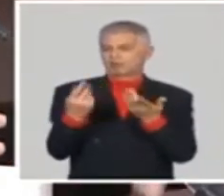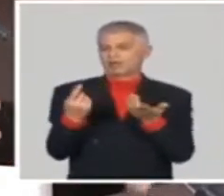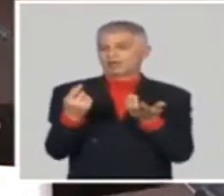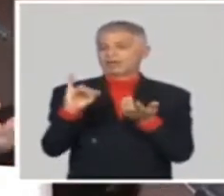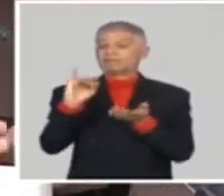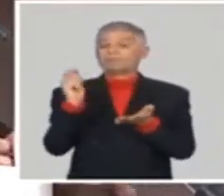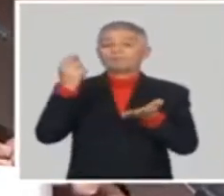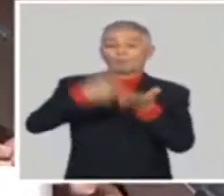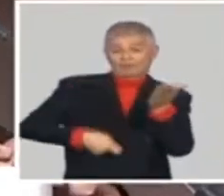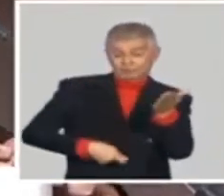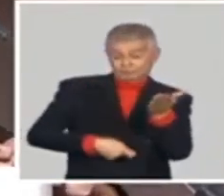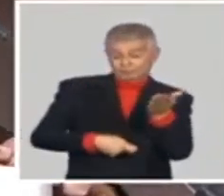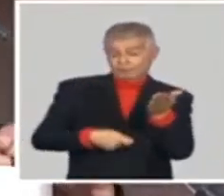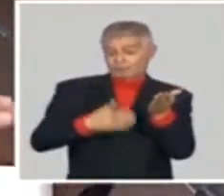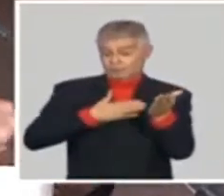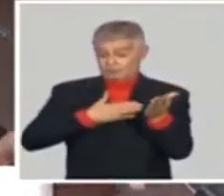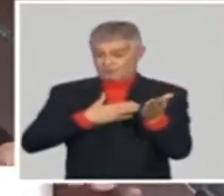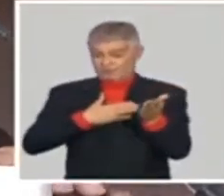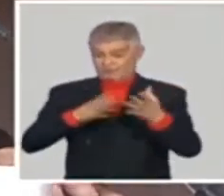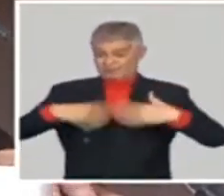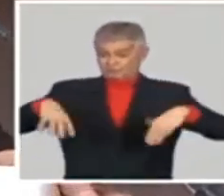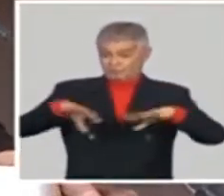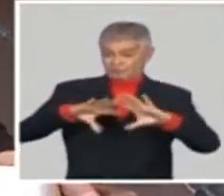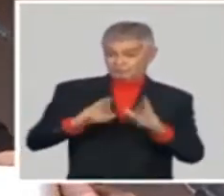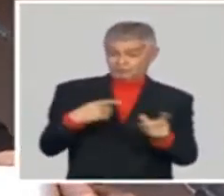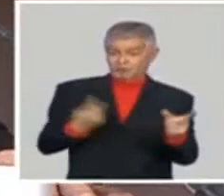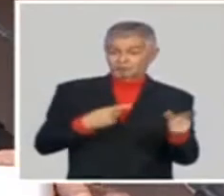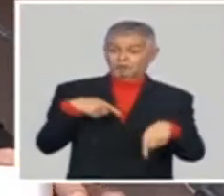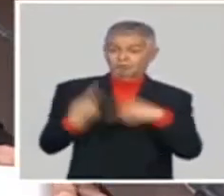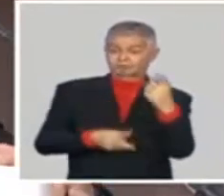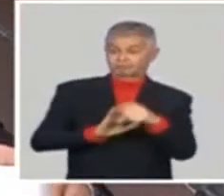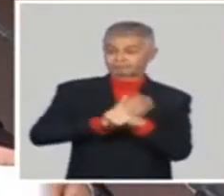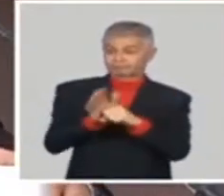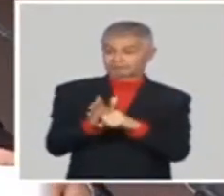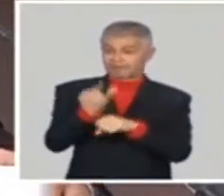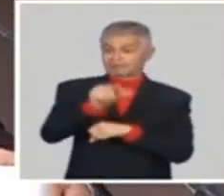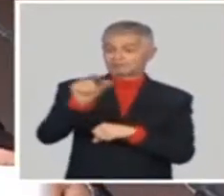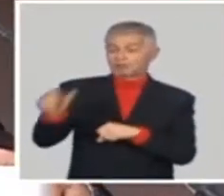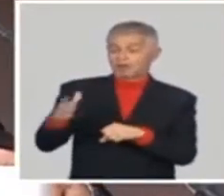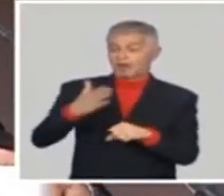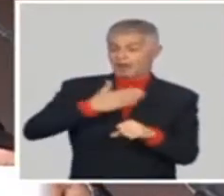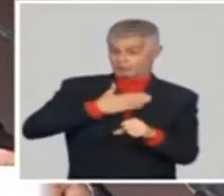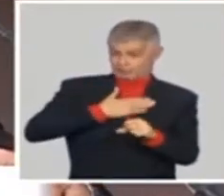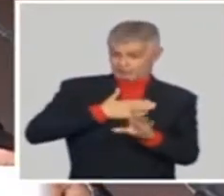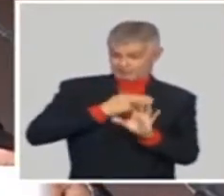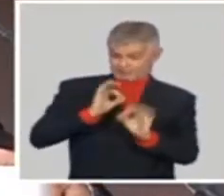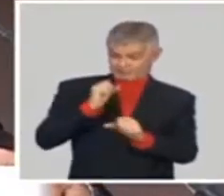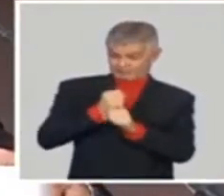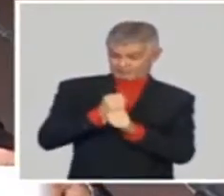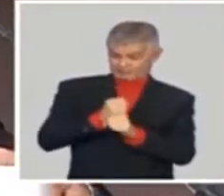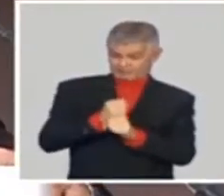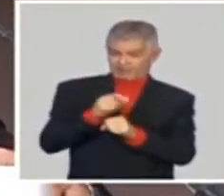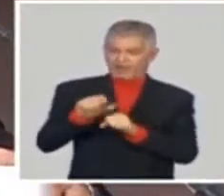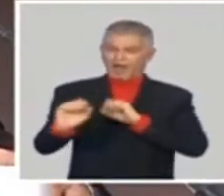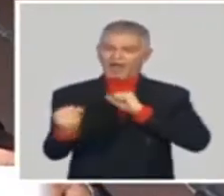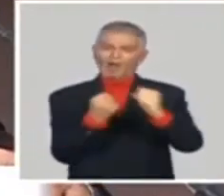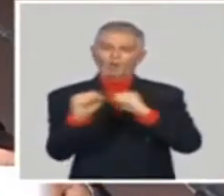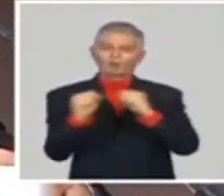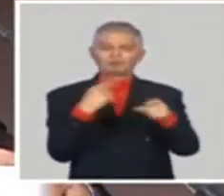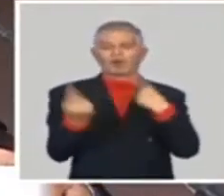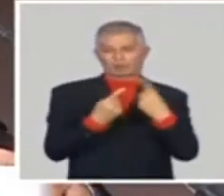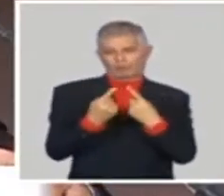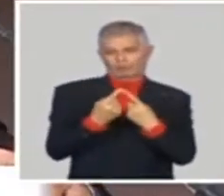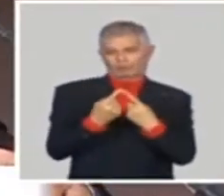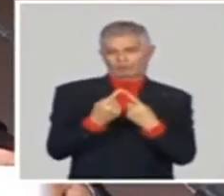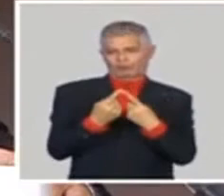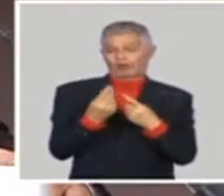en este escenario de enfrentamiento a la COVID, al sector del trabajo por cuenta propia se le hicieron un grupo de ajustes, entre ellos la reducción